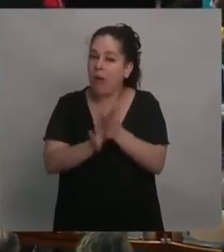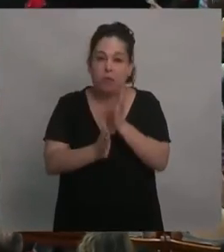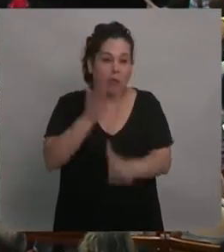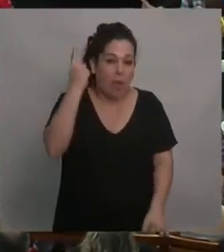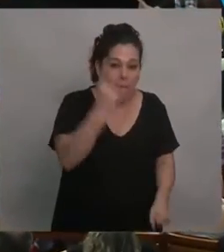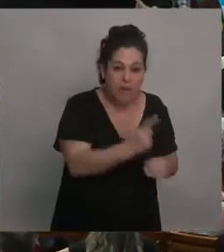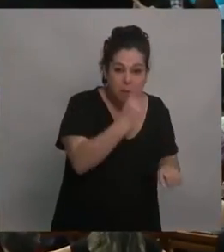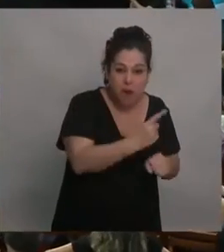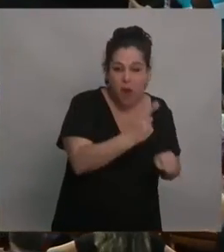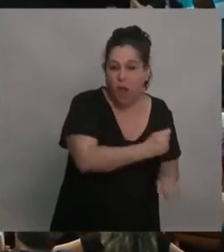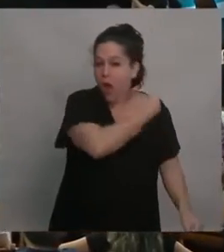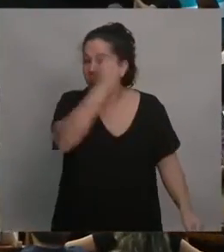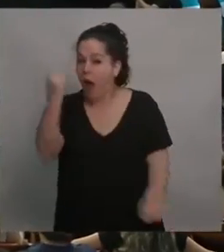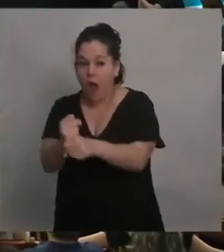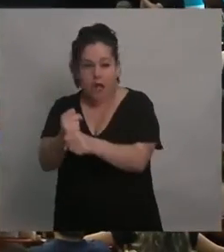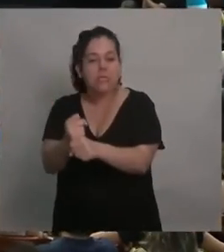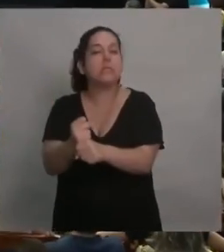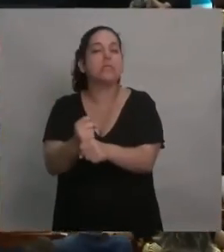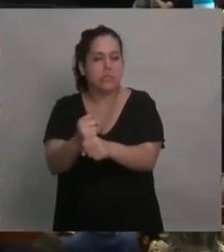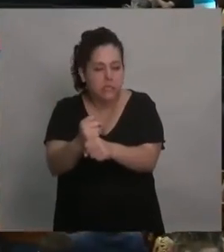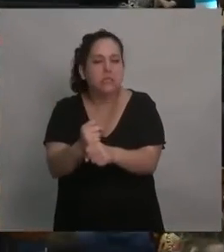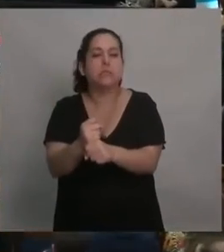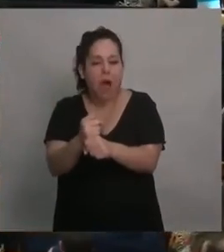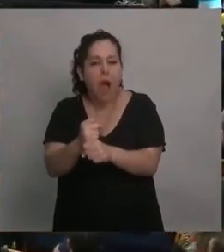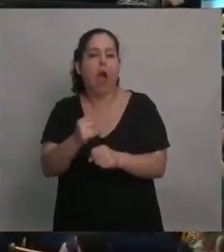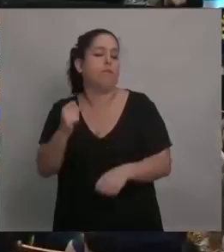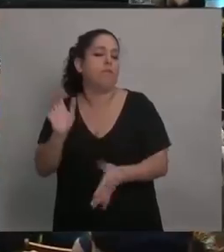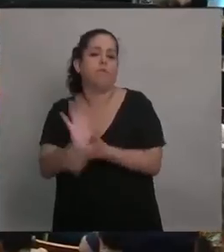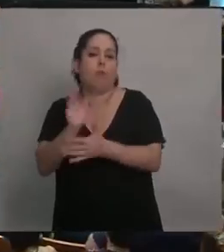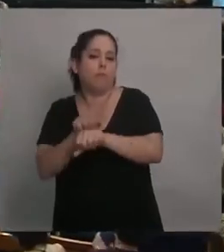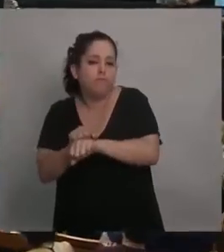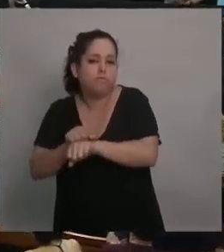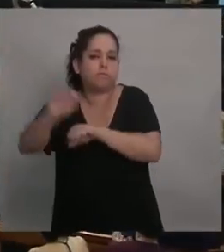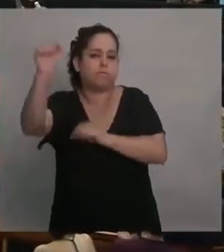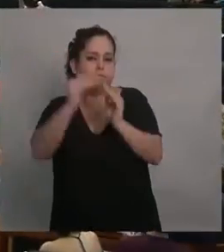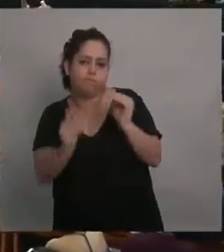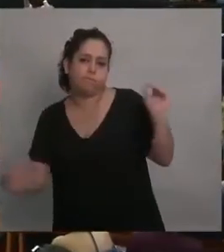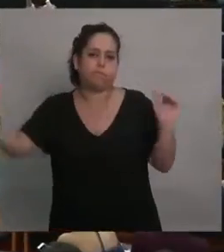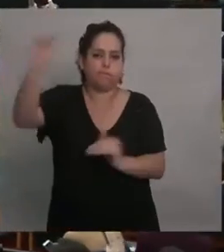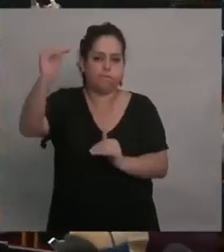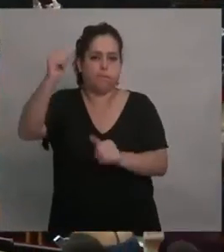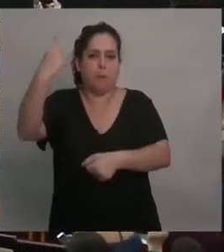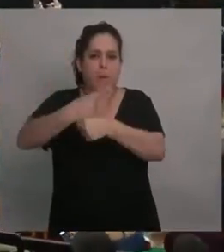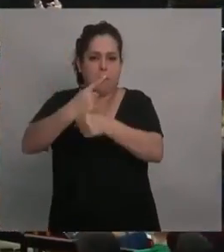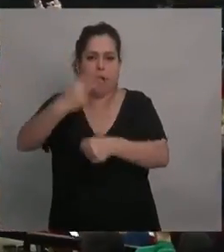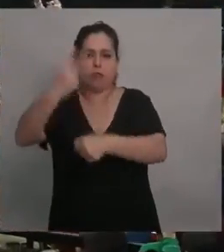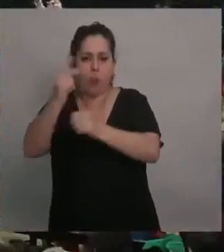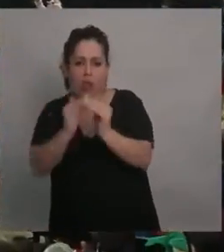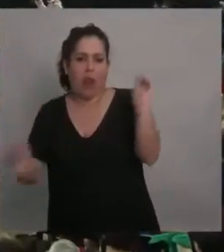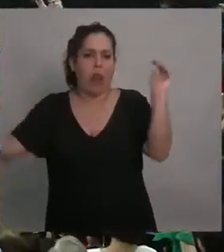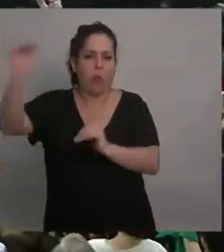la primaria hasta hacer el doctorado de primer y segundo nivel. Y eso